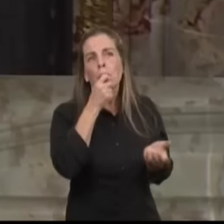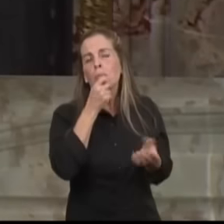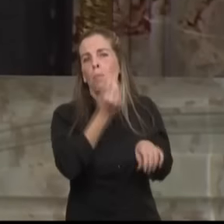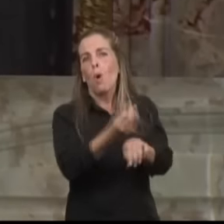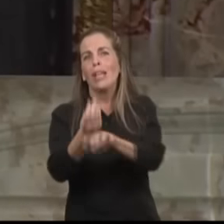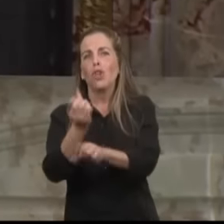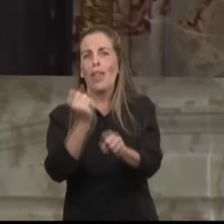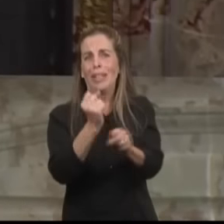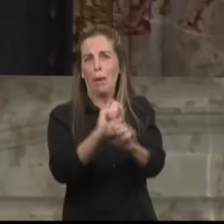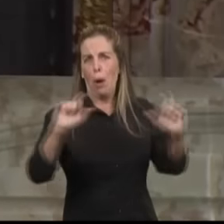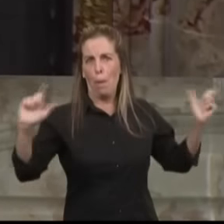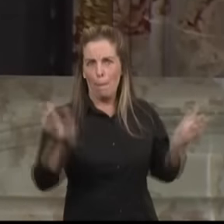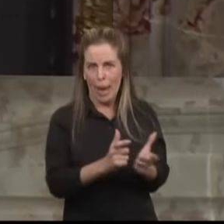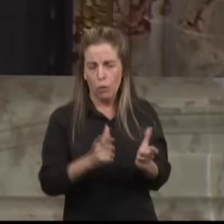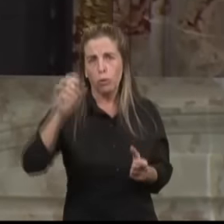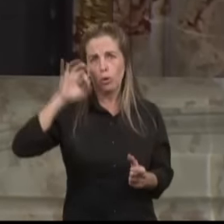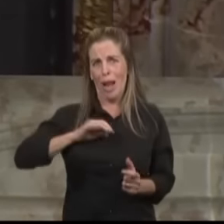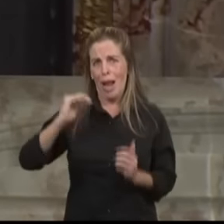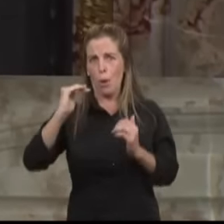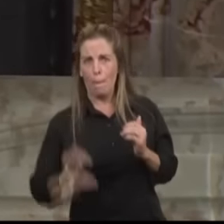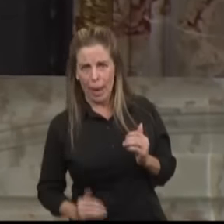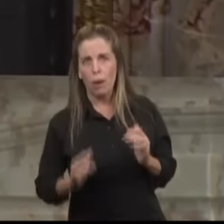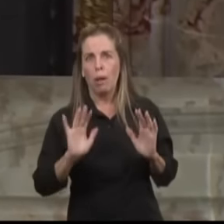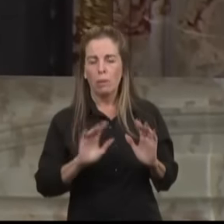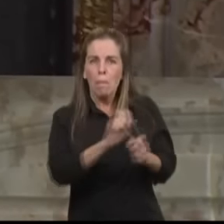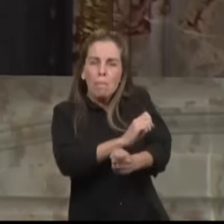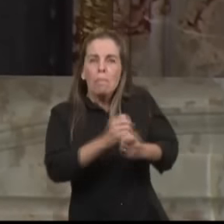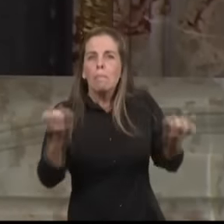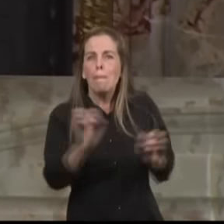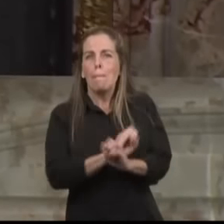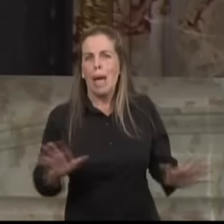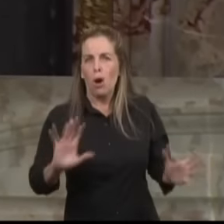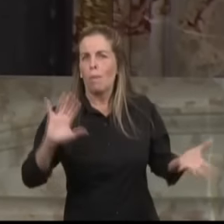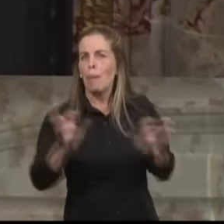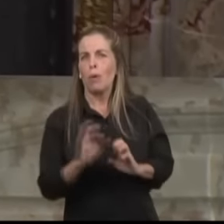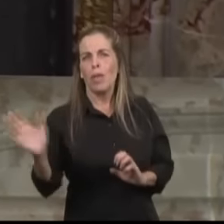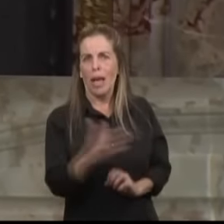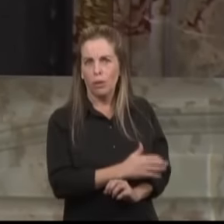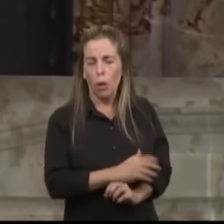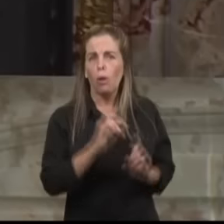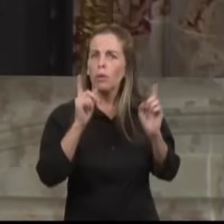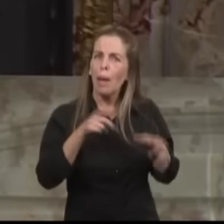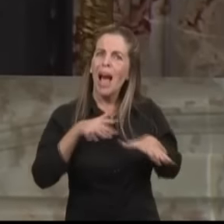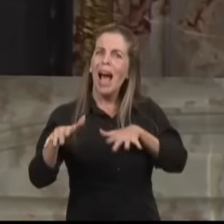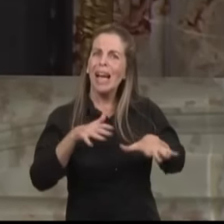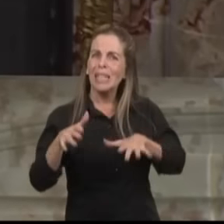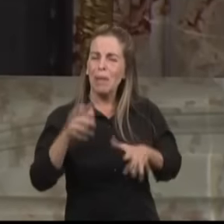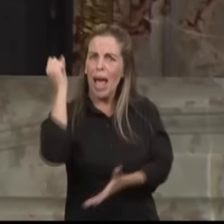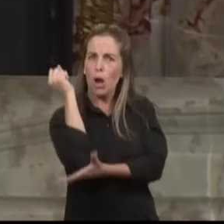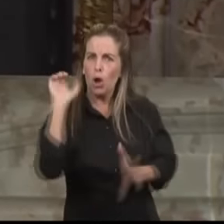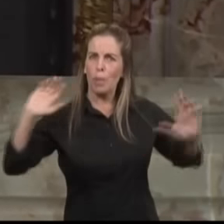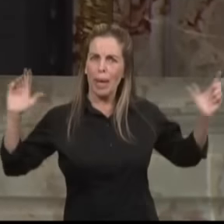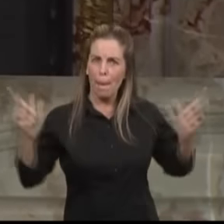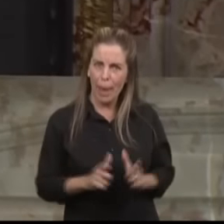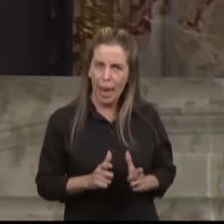salarios, y nos terminaría empobreciendo a todos. A su vez, la caída de la actividad también terminaría reduciendo el nivel de